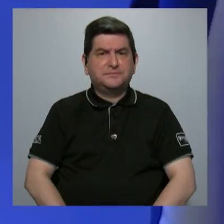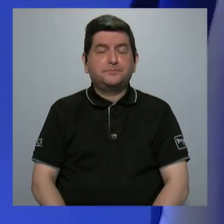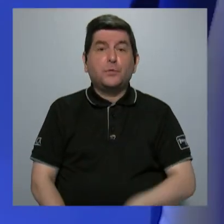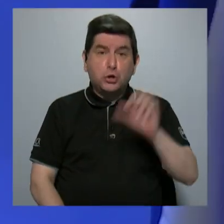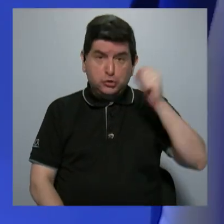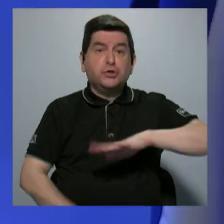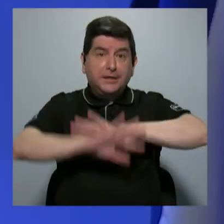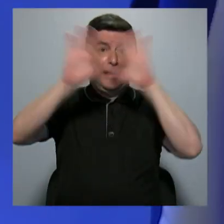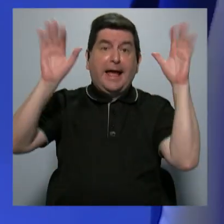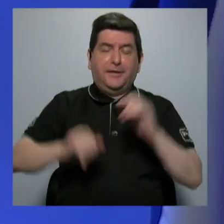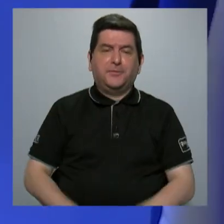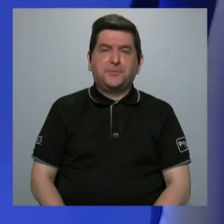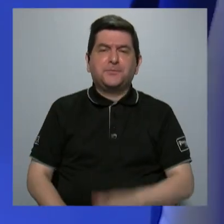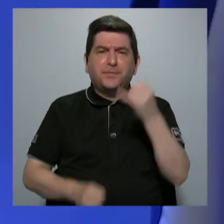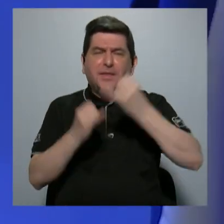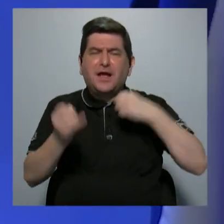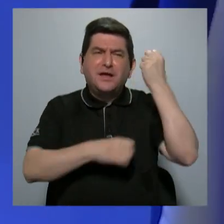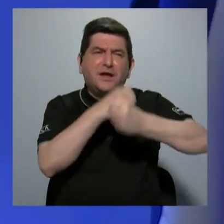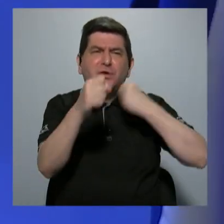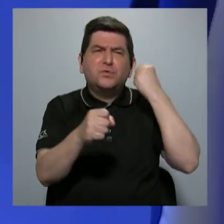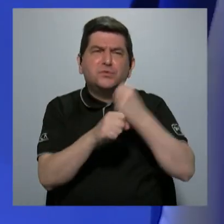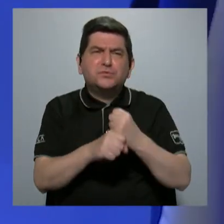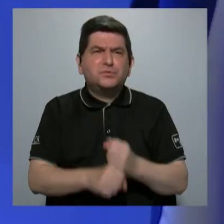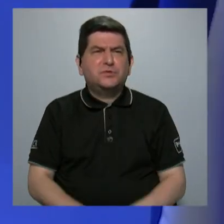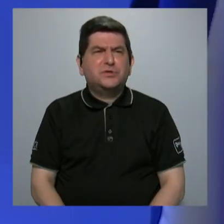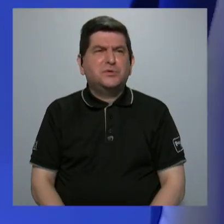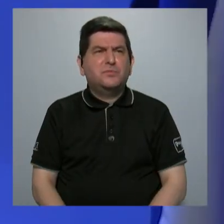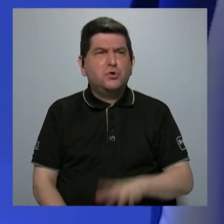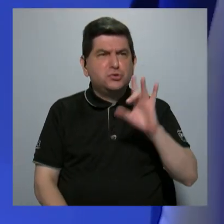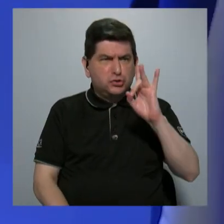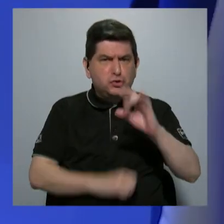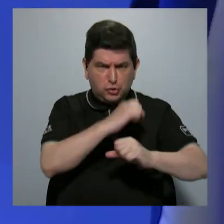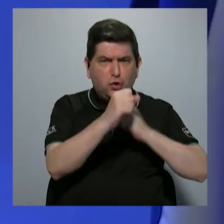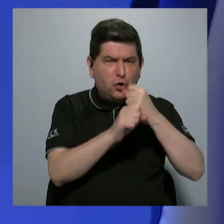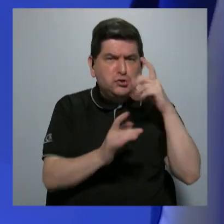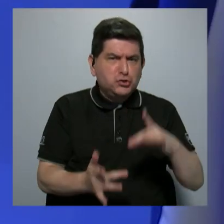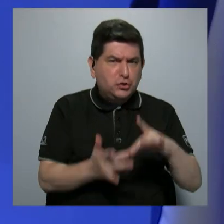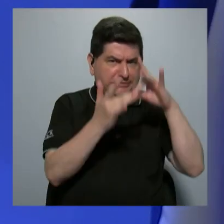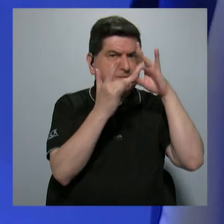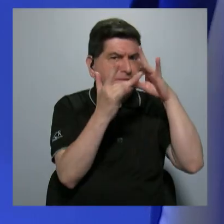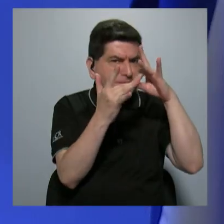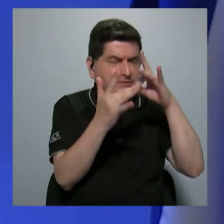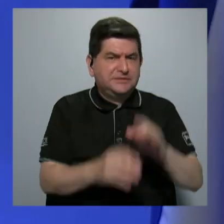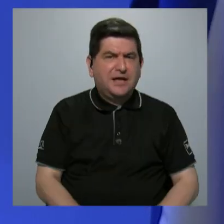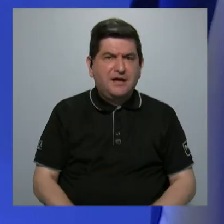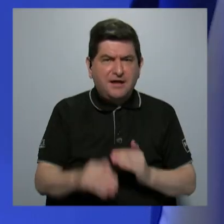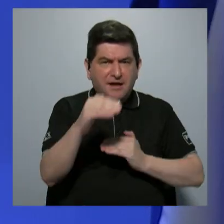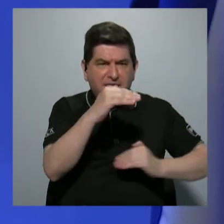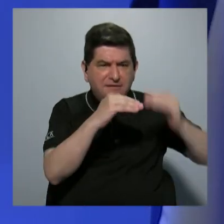Claro que sí. En los últimos años, yo diría que en los últimos 8 años especialmente, la